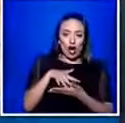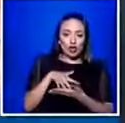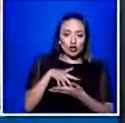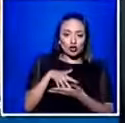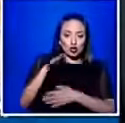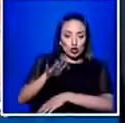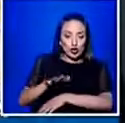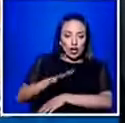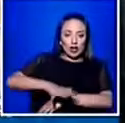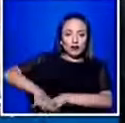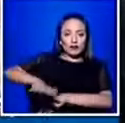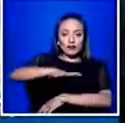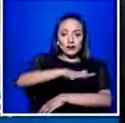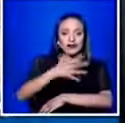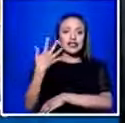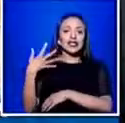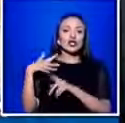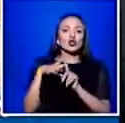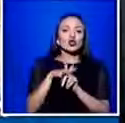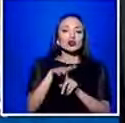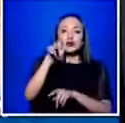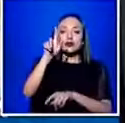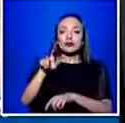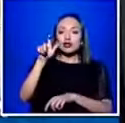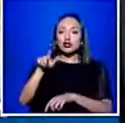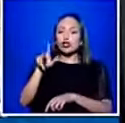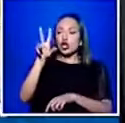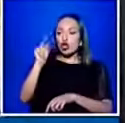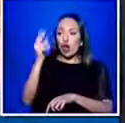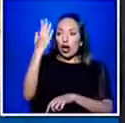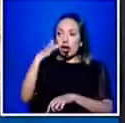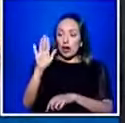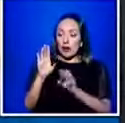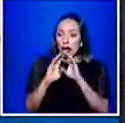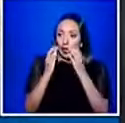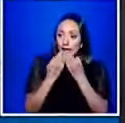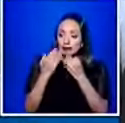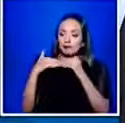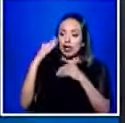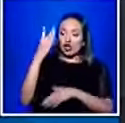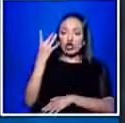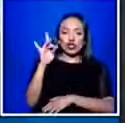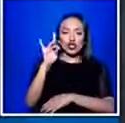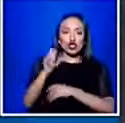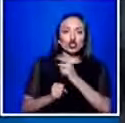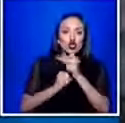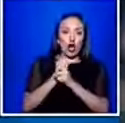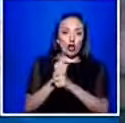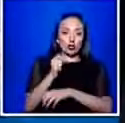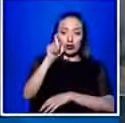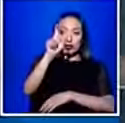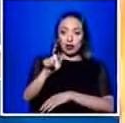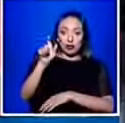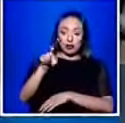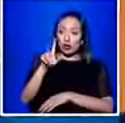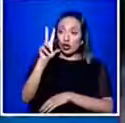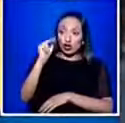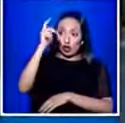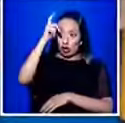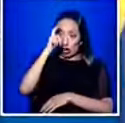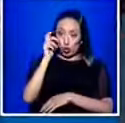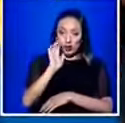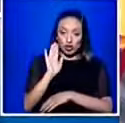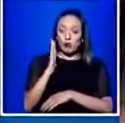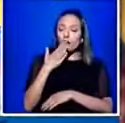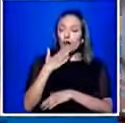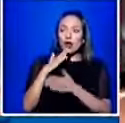oferta inclusiva para personas con escolaridad inconclusa mayores de 18 años. Estas personas que no han logrado concluir sus estudios